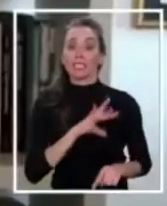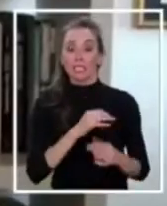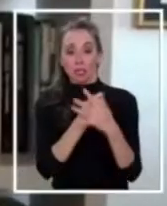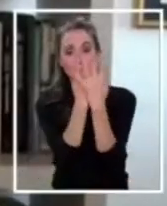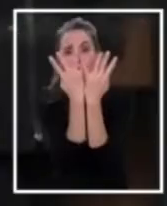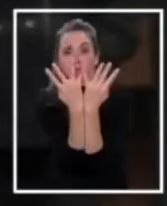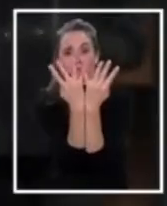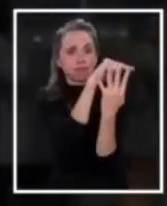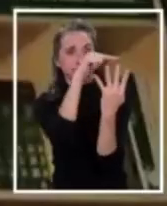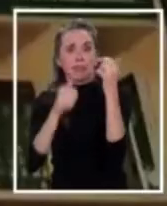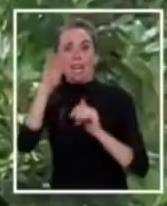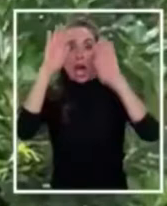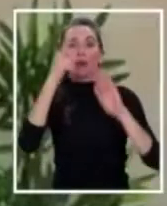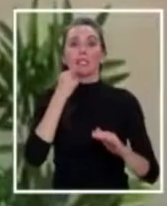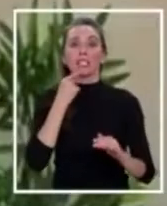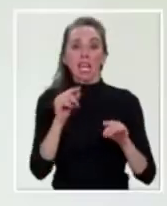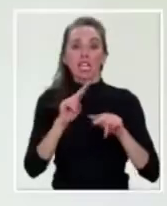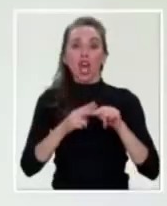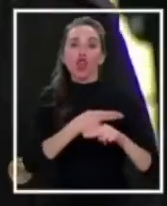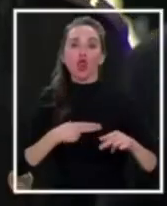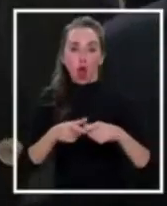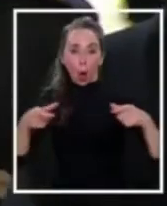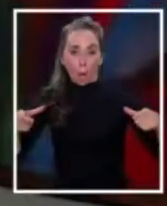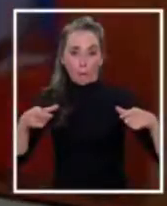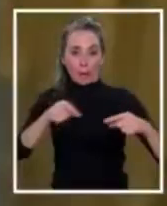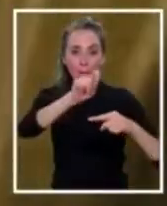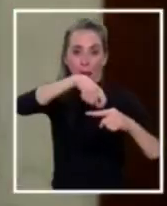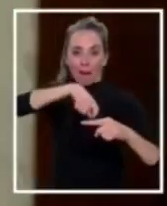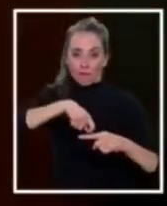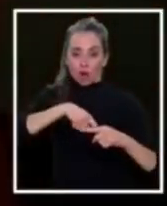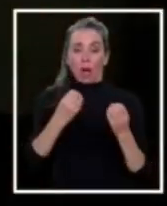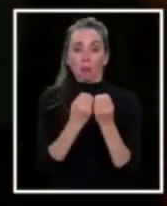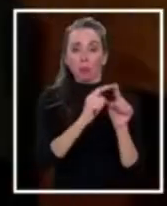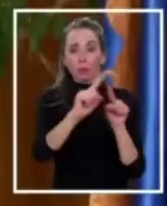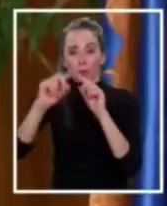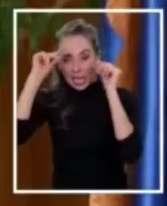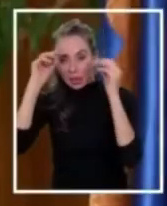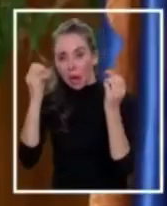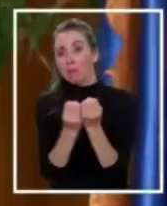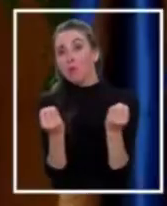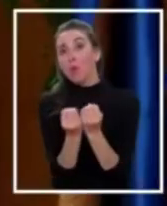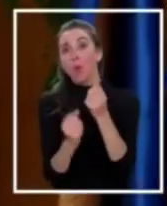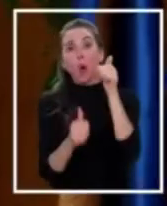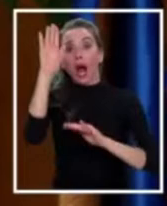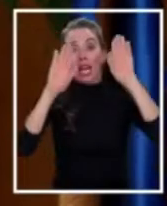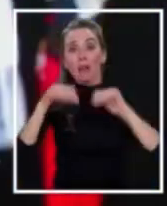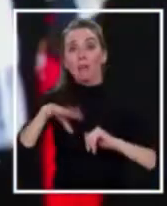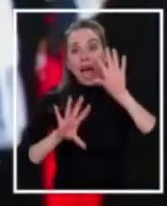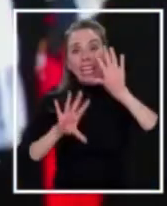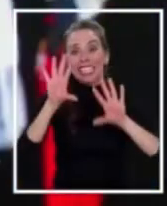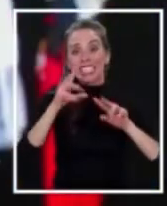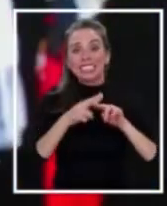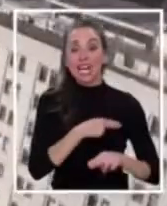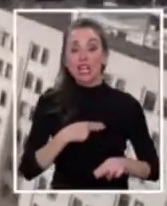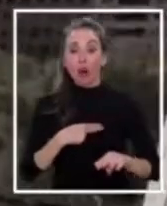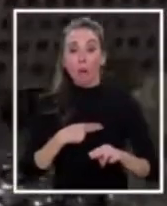de candidatos que quiere llegar a la papeleta final es amplio en ideas y generoso en el número. Más de 15 nombres,